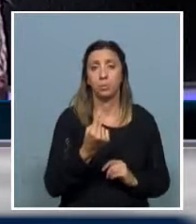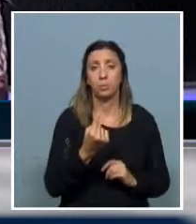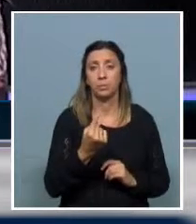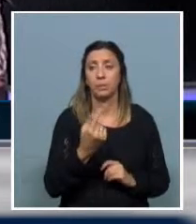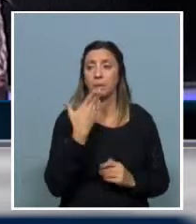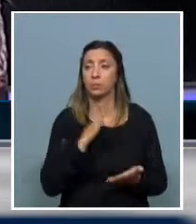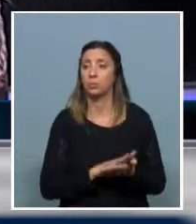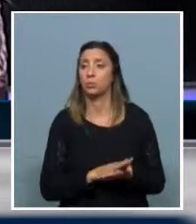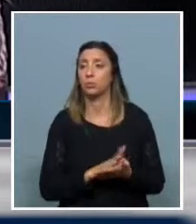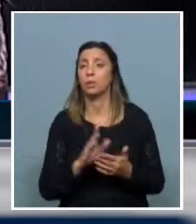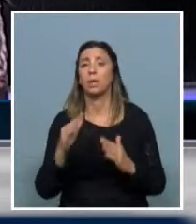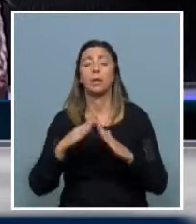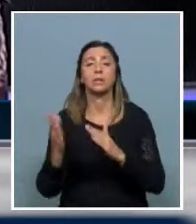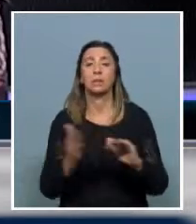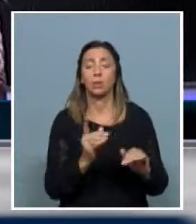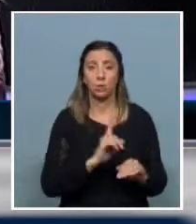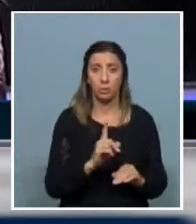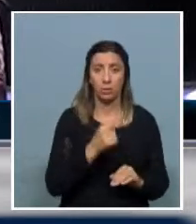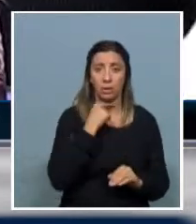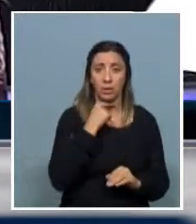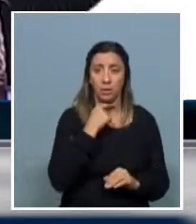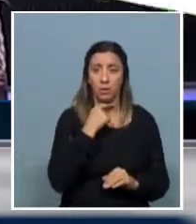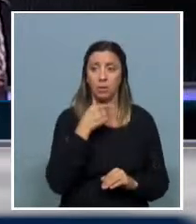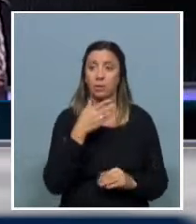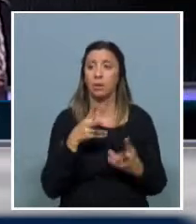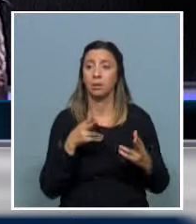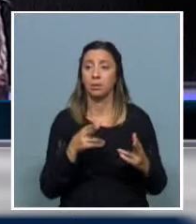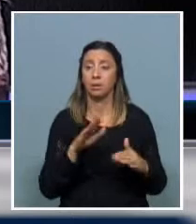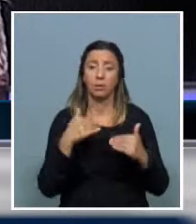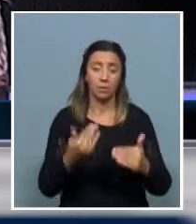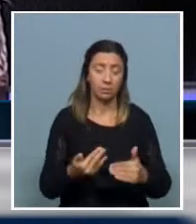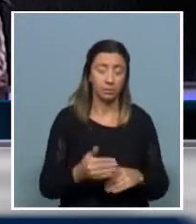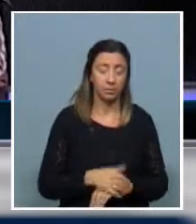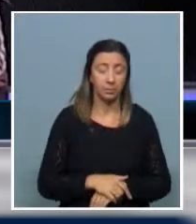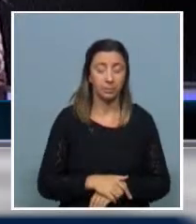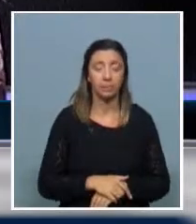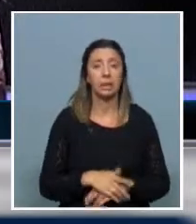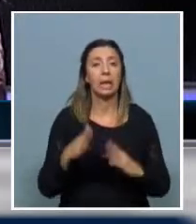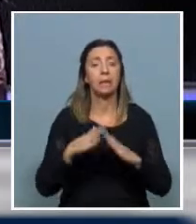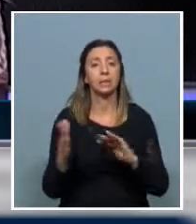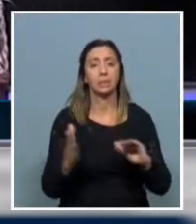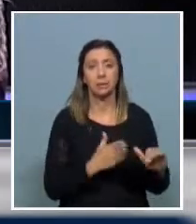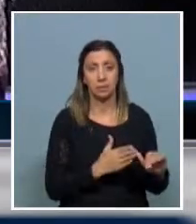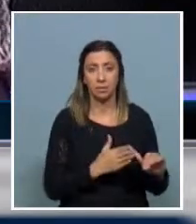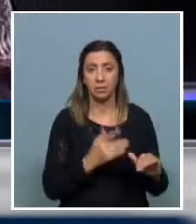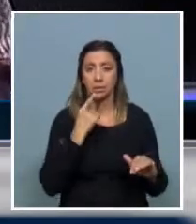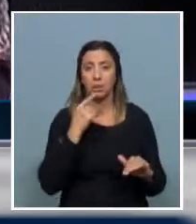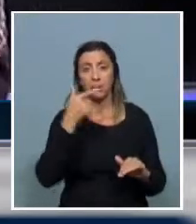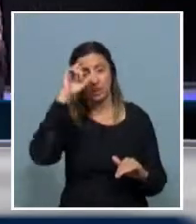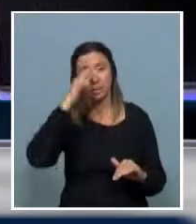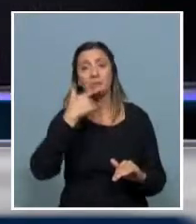no hablemos de desadjudicación. Si quiere ir al corte o si quiere que le explique después, desadjudicar, como lo dice la